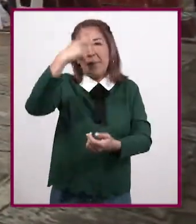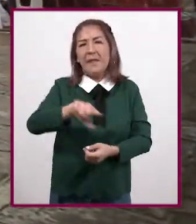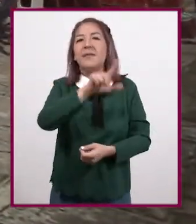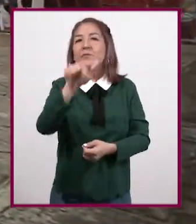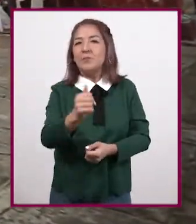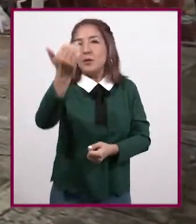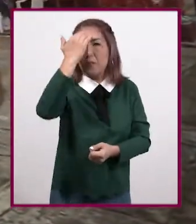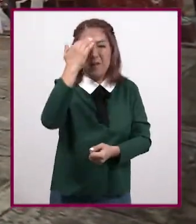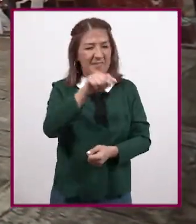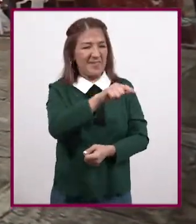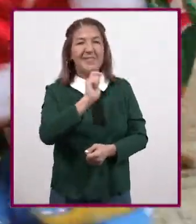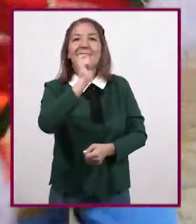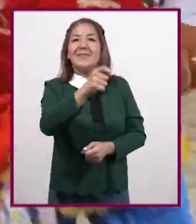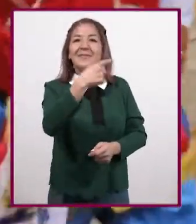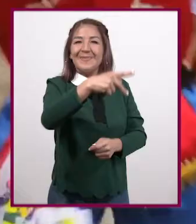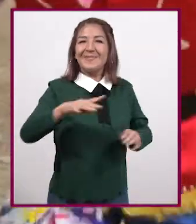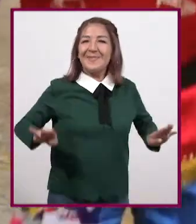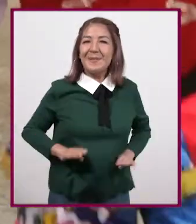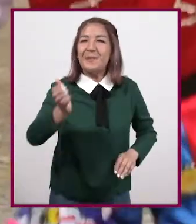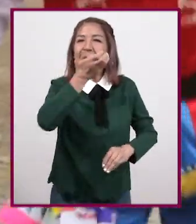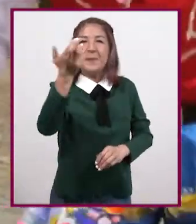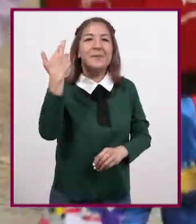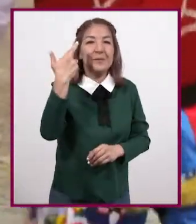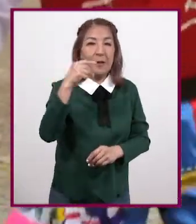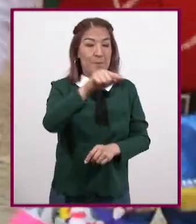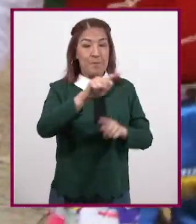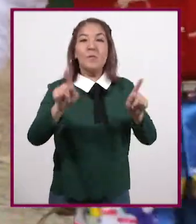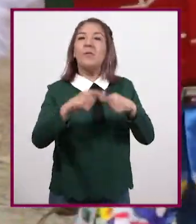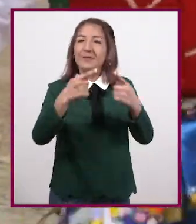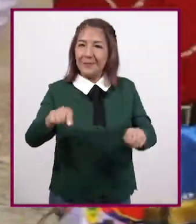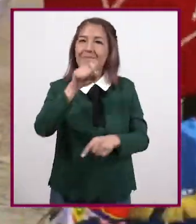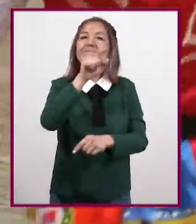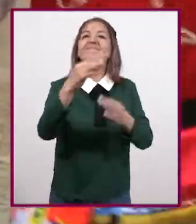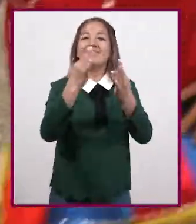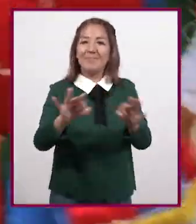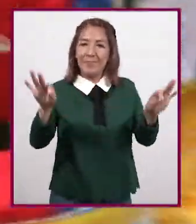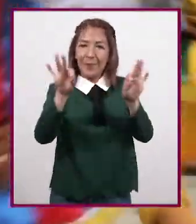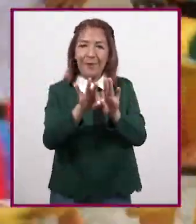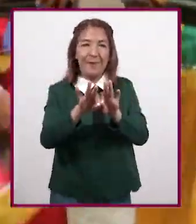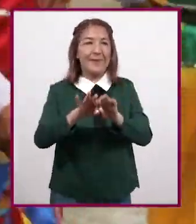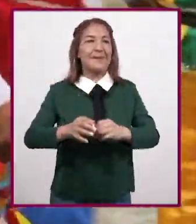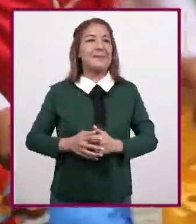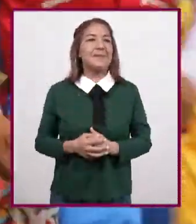lugar para conocer a qué suena ese lugar, también la música es muy importante.